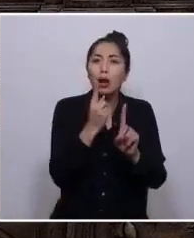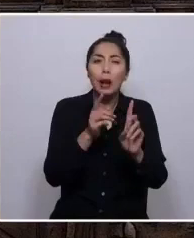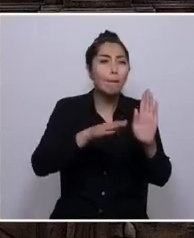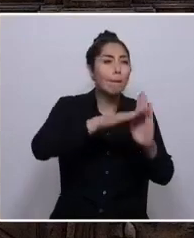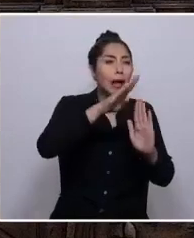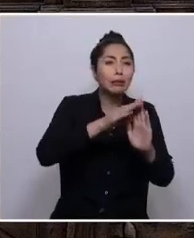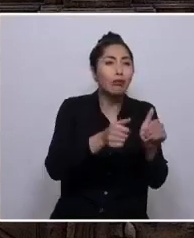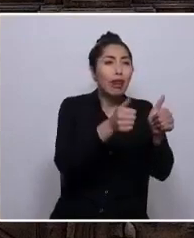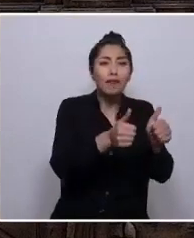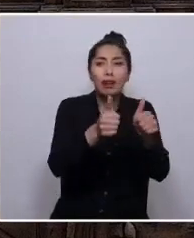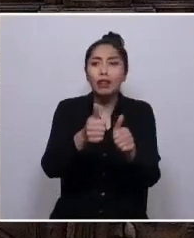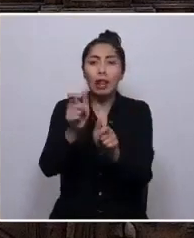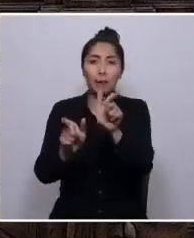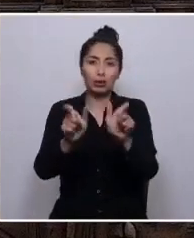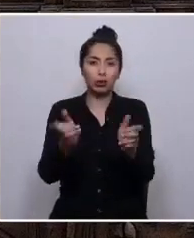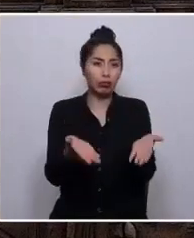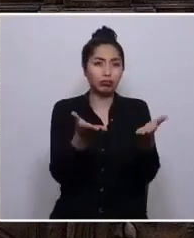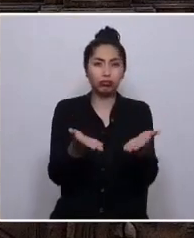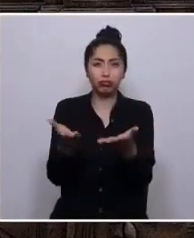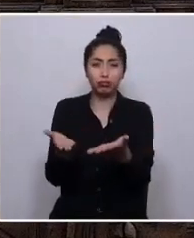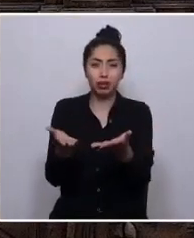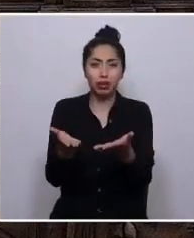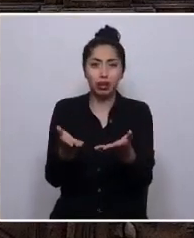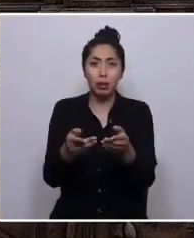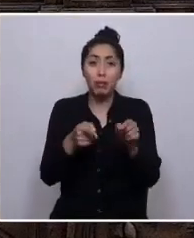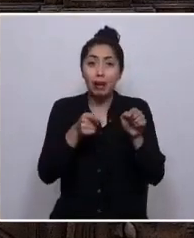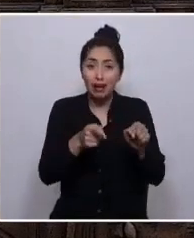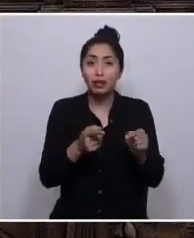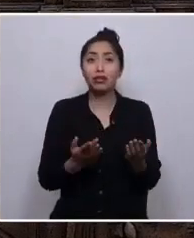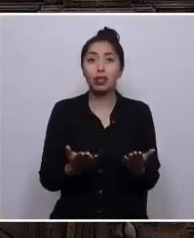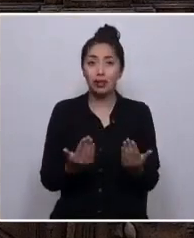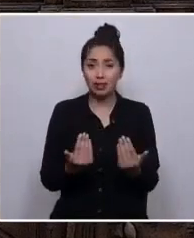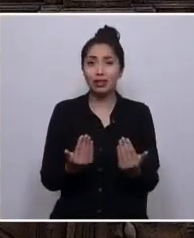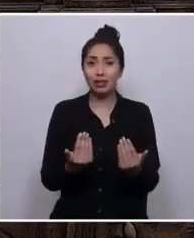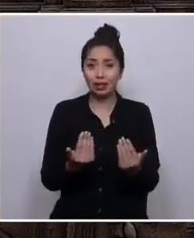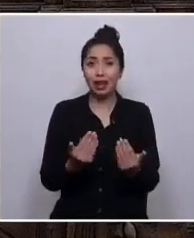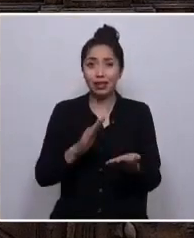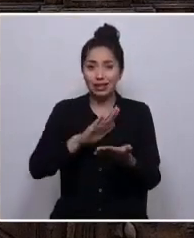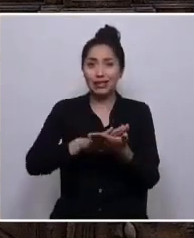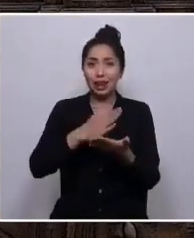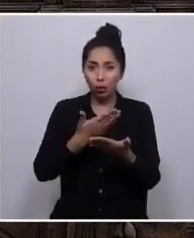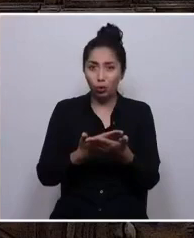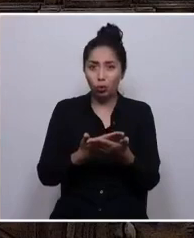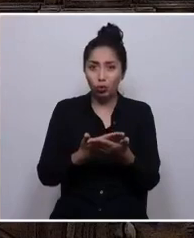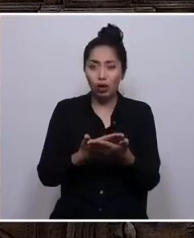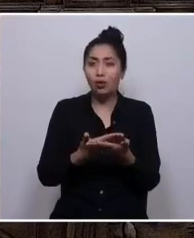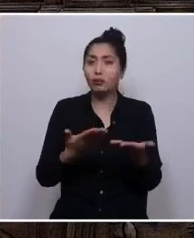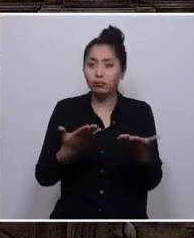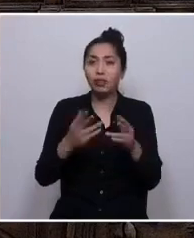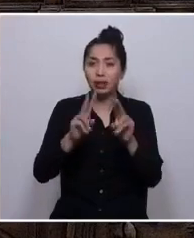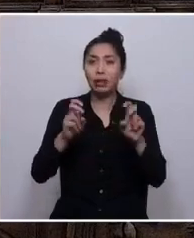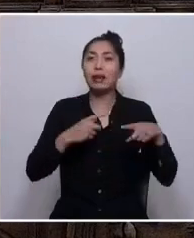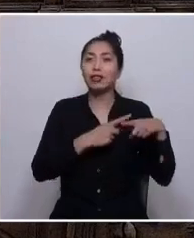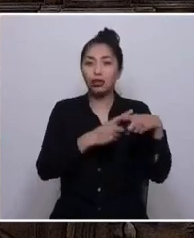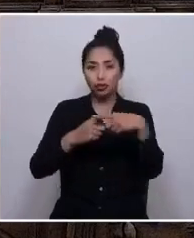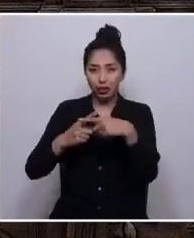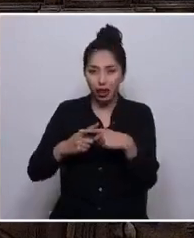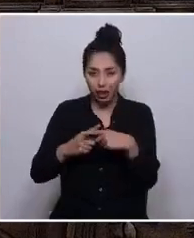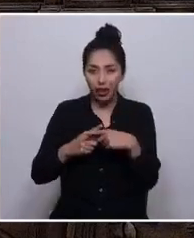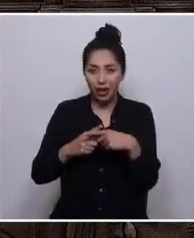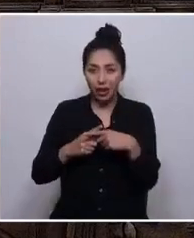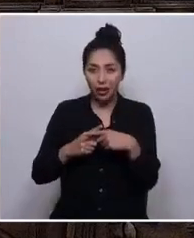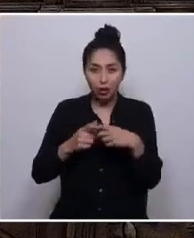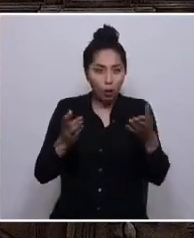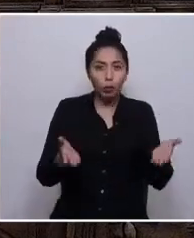de las personas para eso se requiere abordar la salud desde los determinantes sociales desde la promoción de la